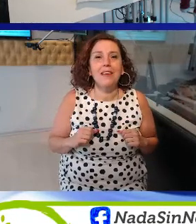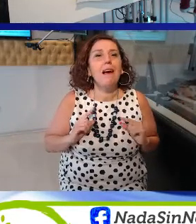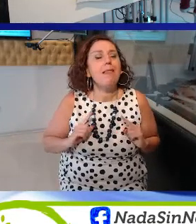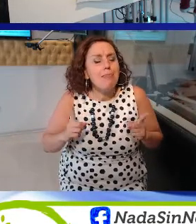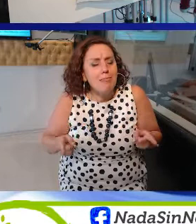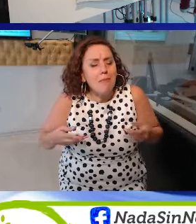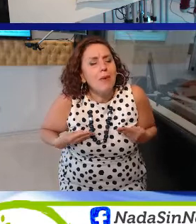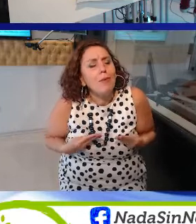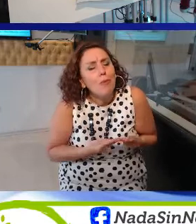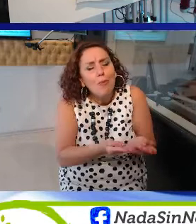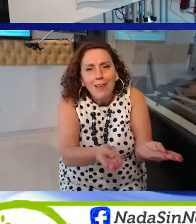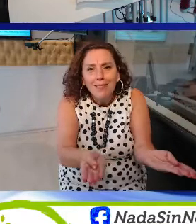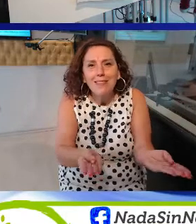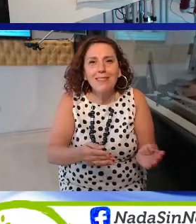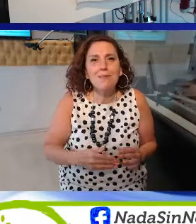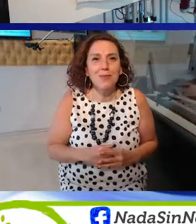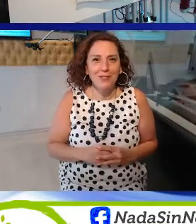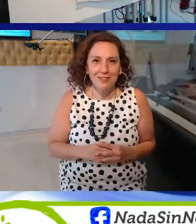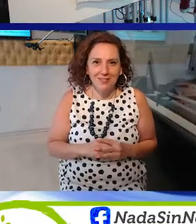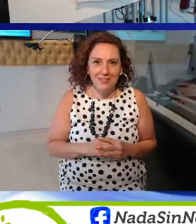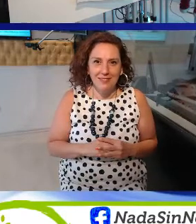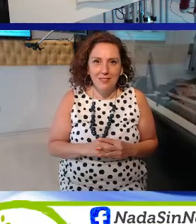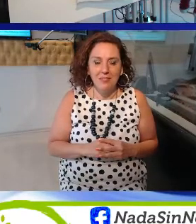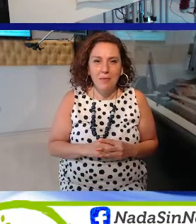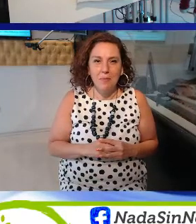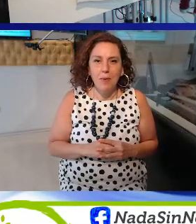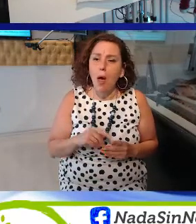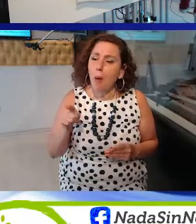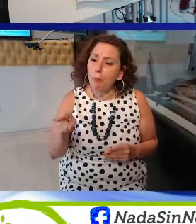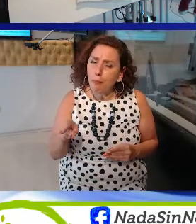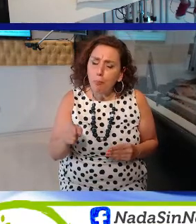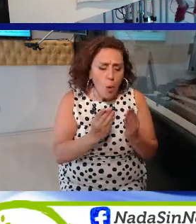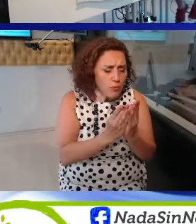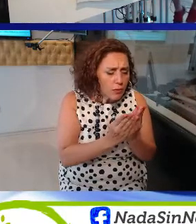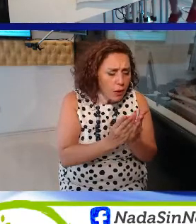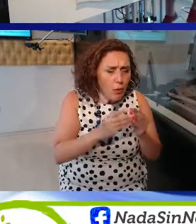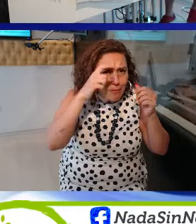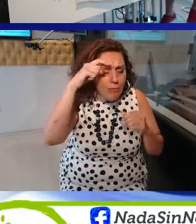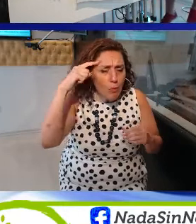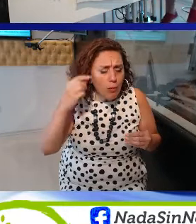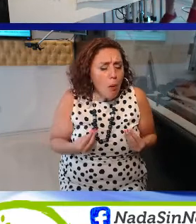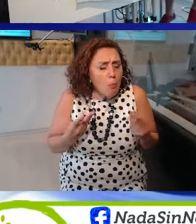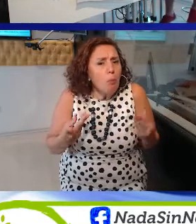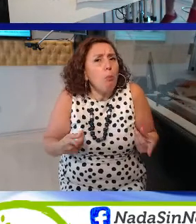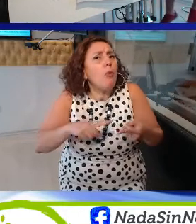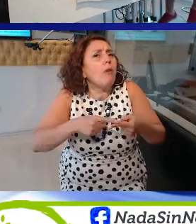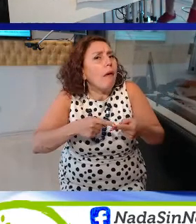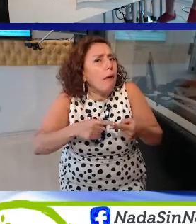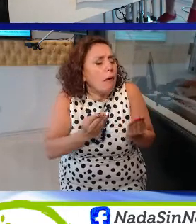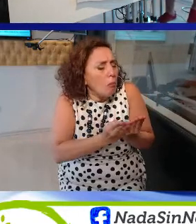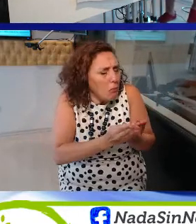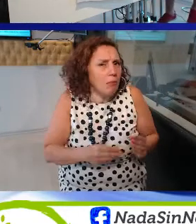compartir. Buenísimo. Una tarde juntos. Y estabas estudiando psicología, ¿y por qué se te ocurrió ser intérprete de lengua de